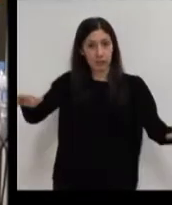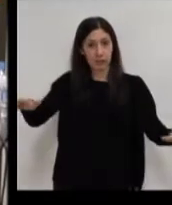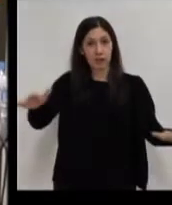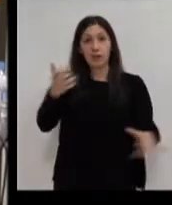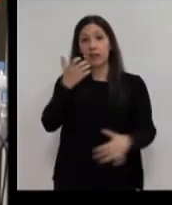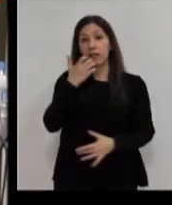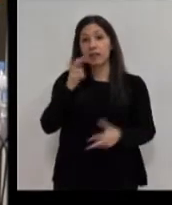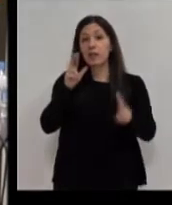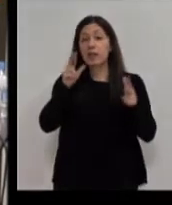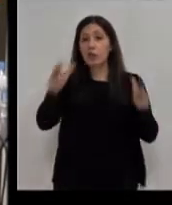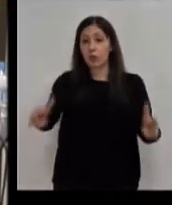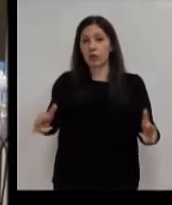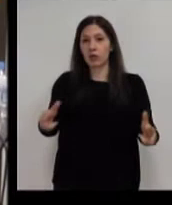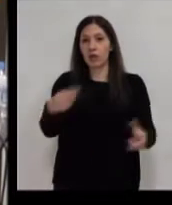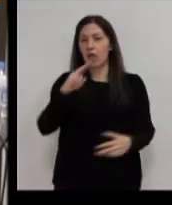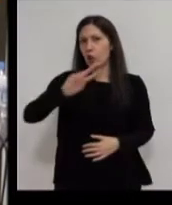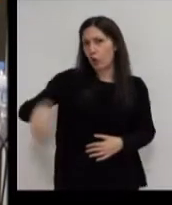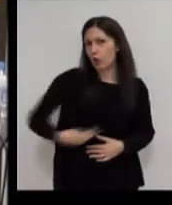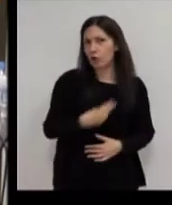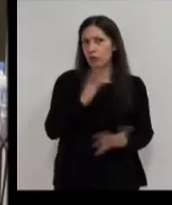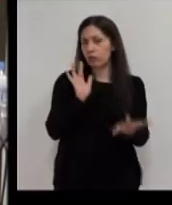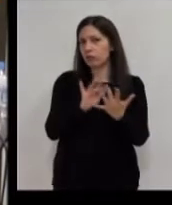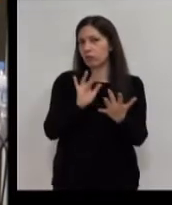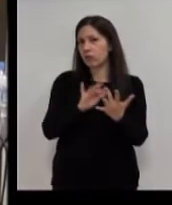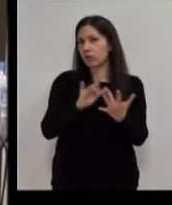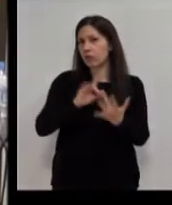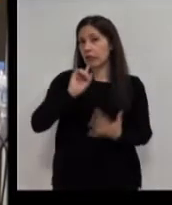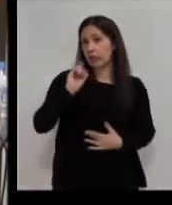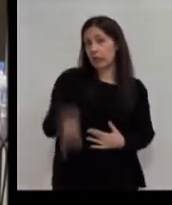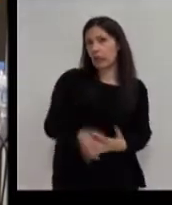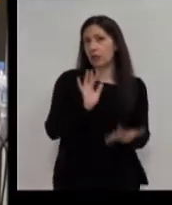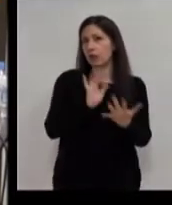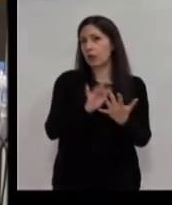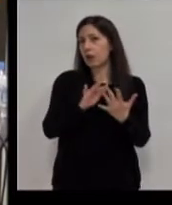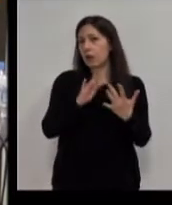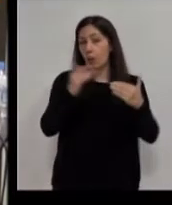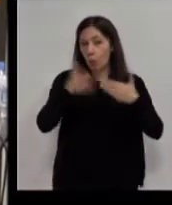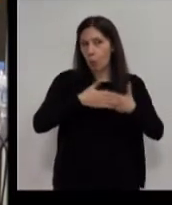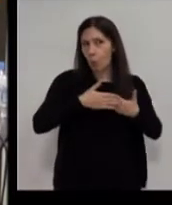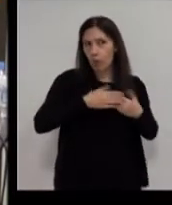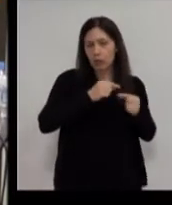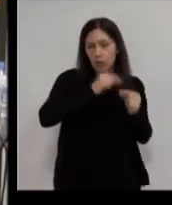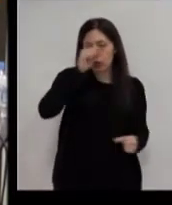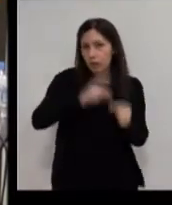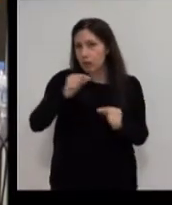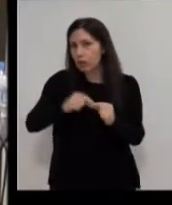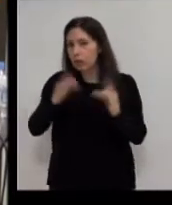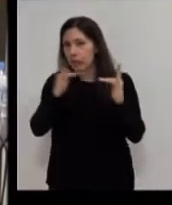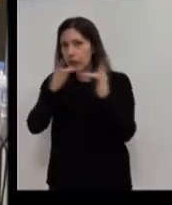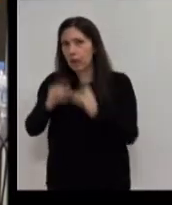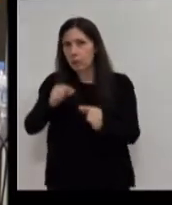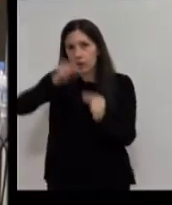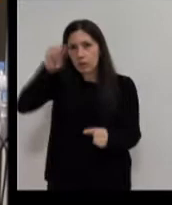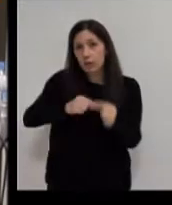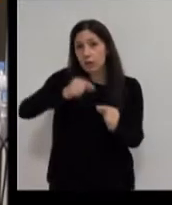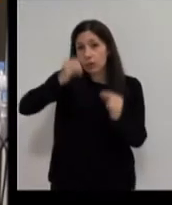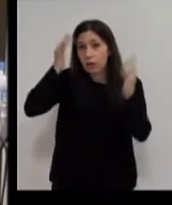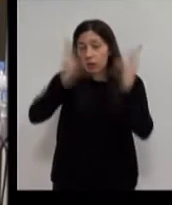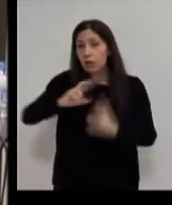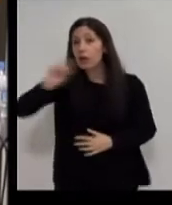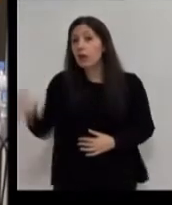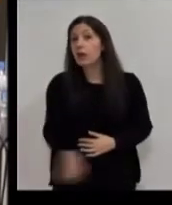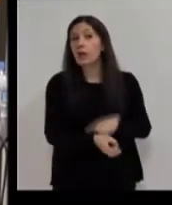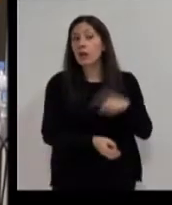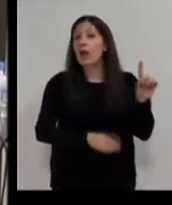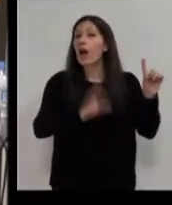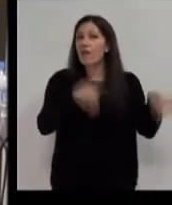al sector turístico. Porque cuando tú estás en un hotel 2 horas con un director viendo, midiendo las puertas, la altura